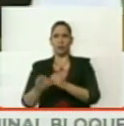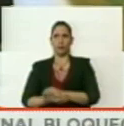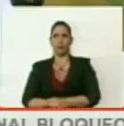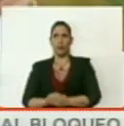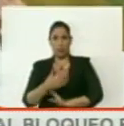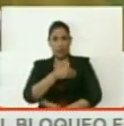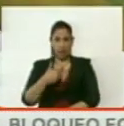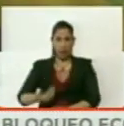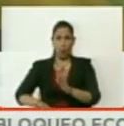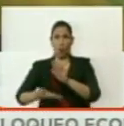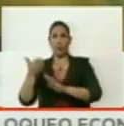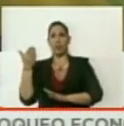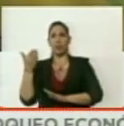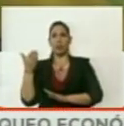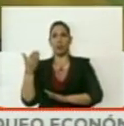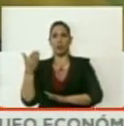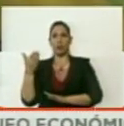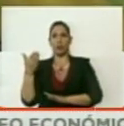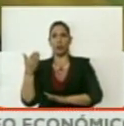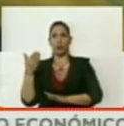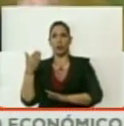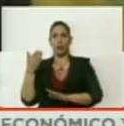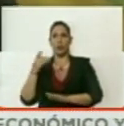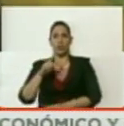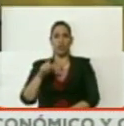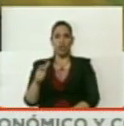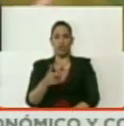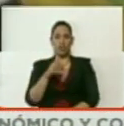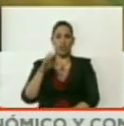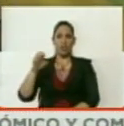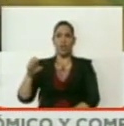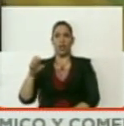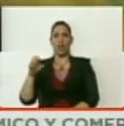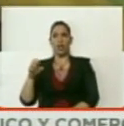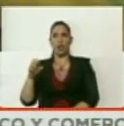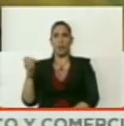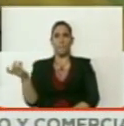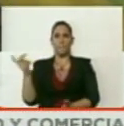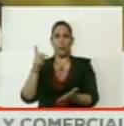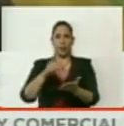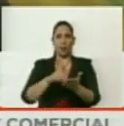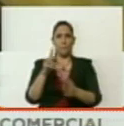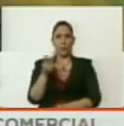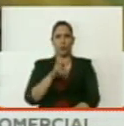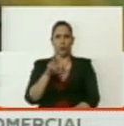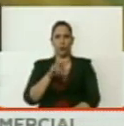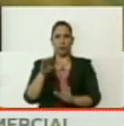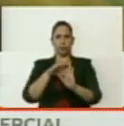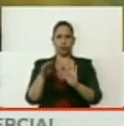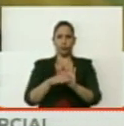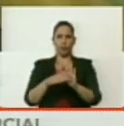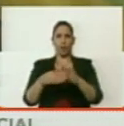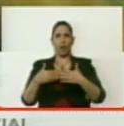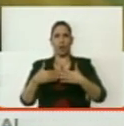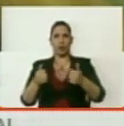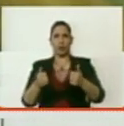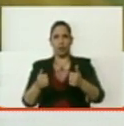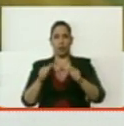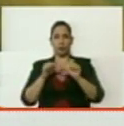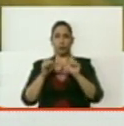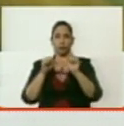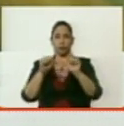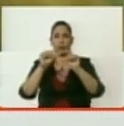queremos ir y que General Electric y Siemens vengan a Venezuela a cumplir con su trabajo, con sus garantías para mantener el